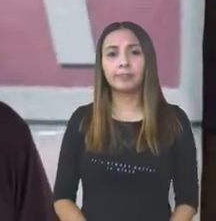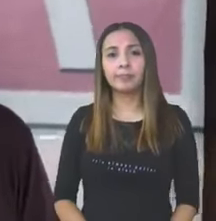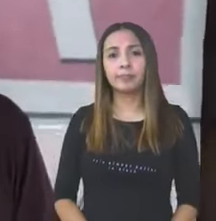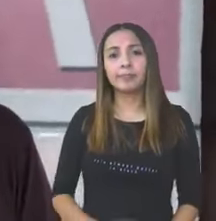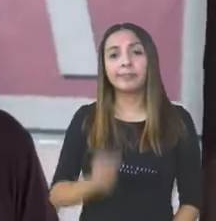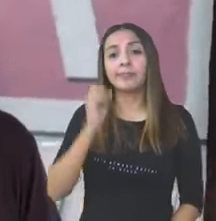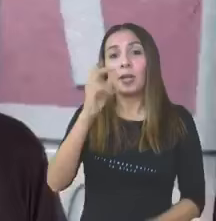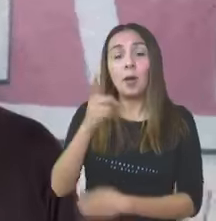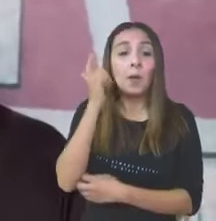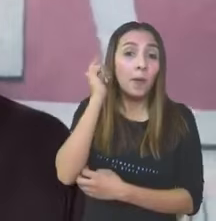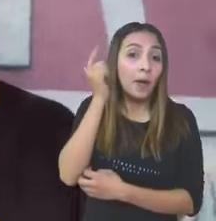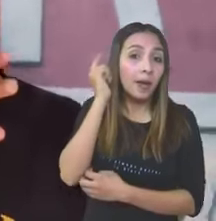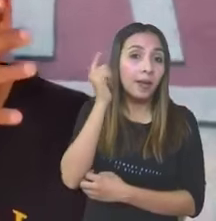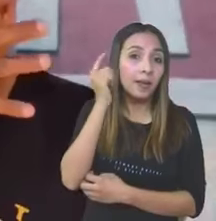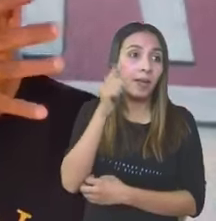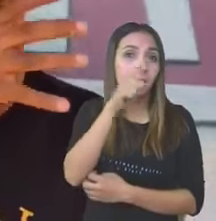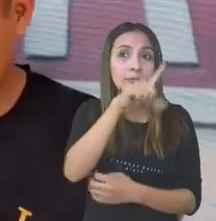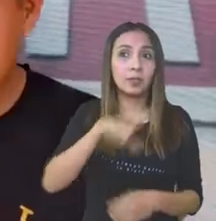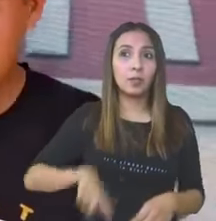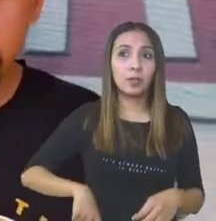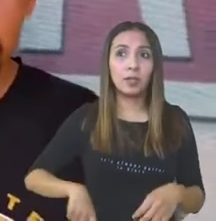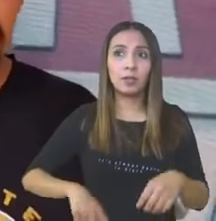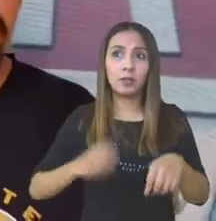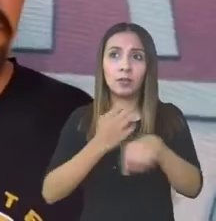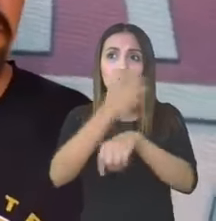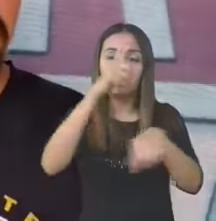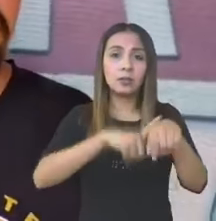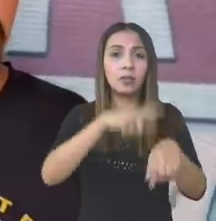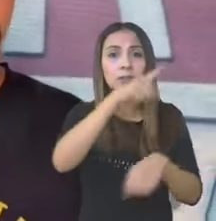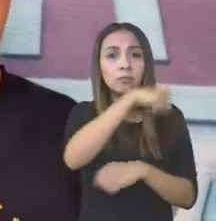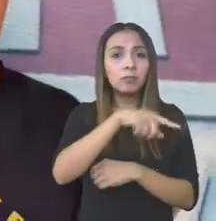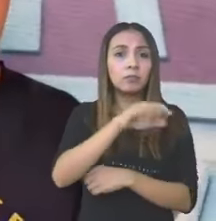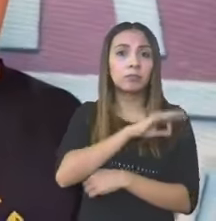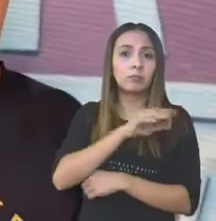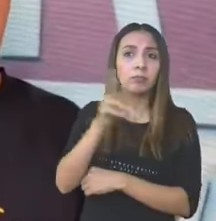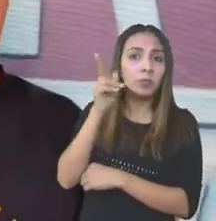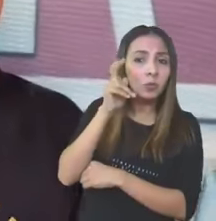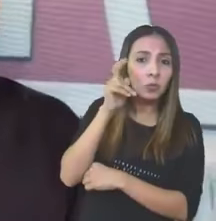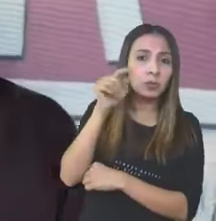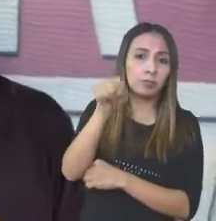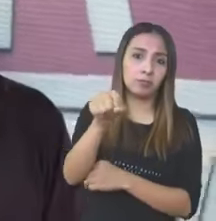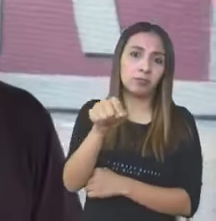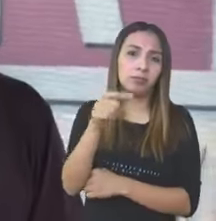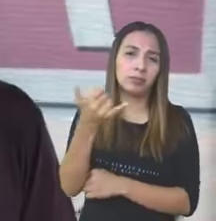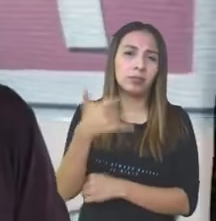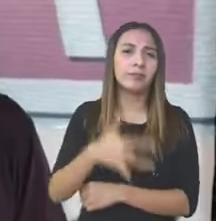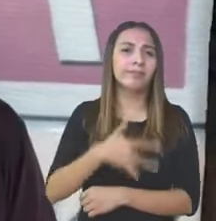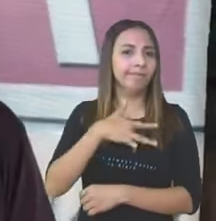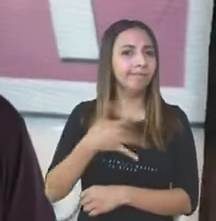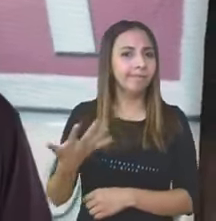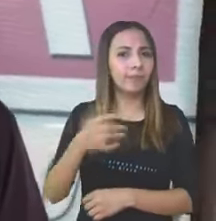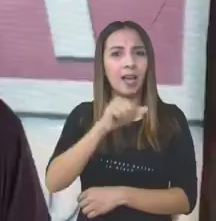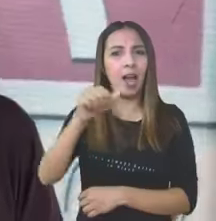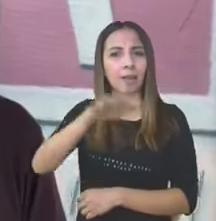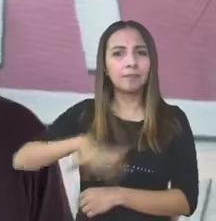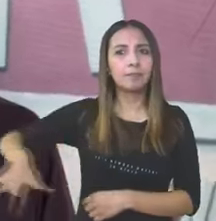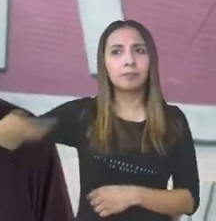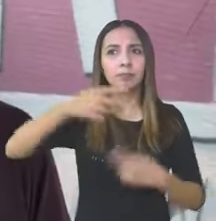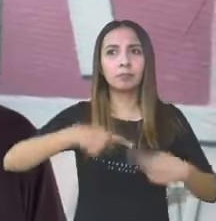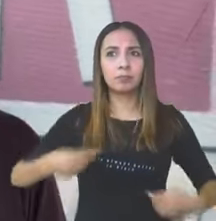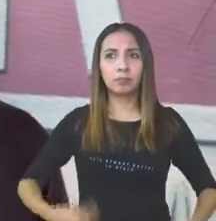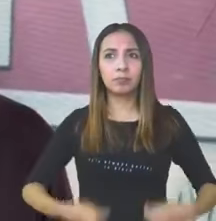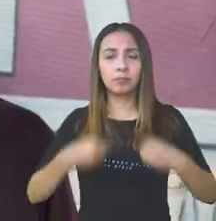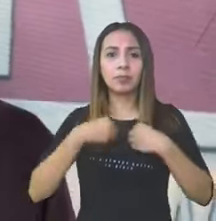escuchando pues alguien en el estado y que pues entren en conciencia de que las y los tecatenses, como lo hemos dicho